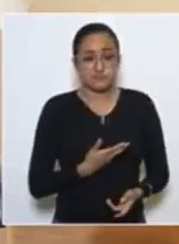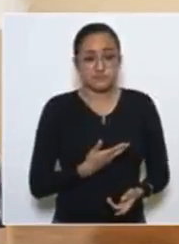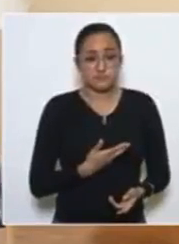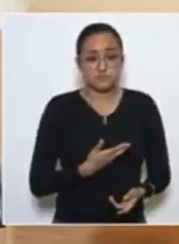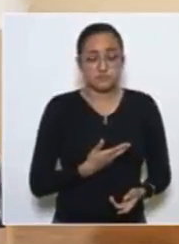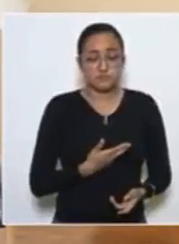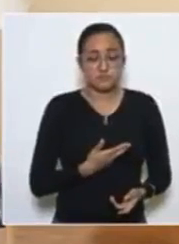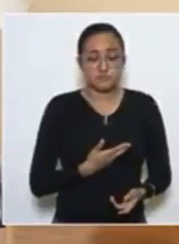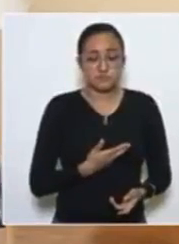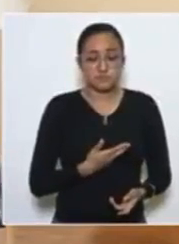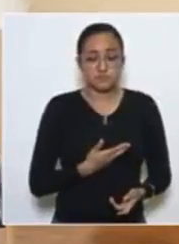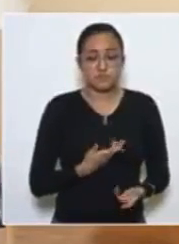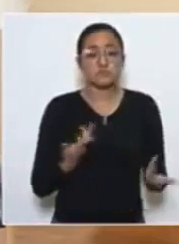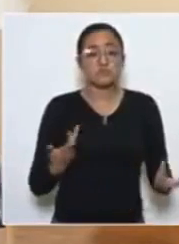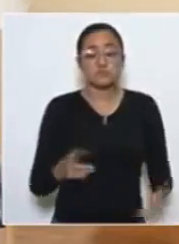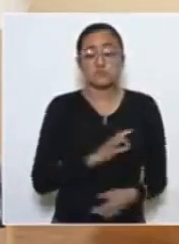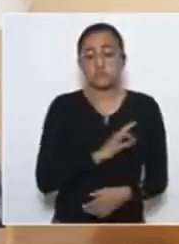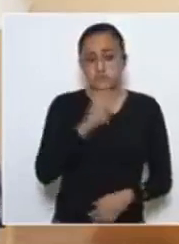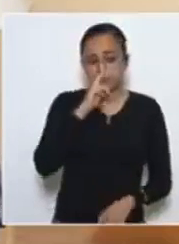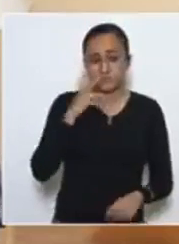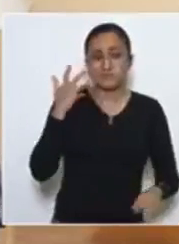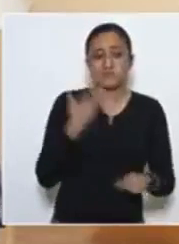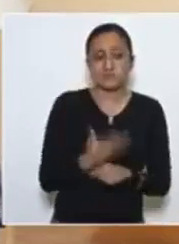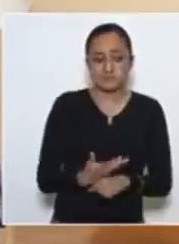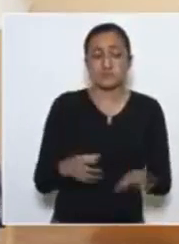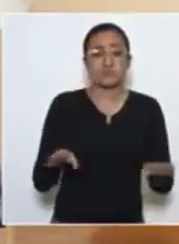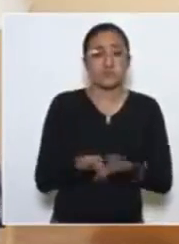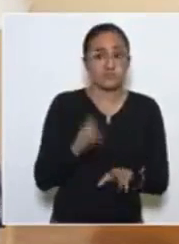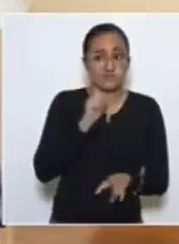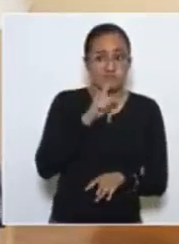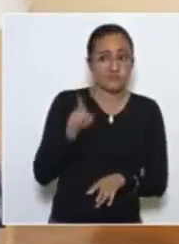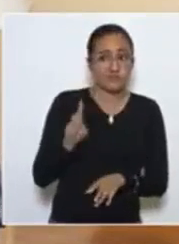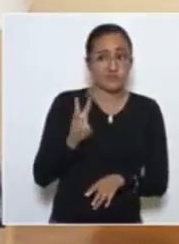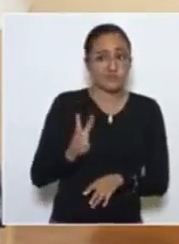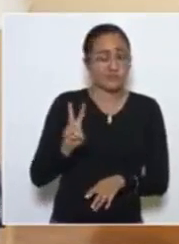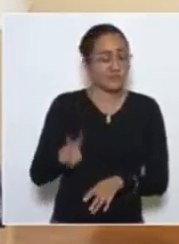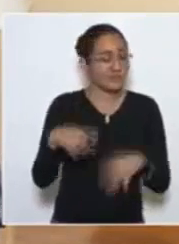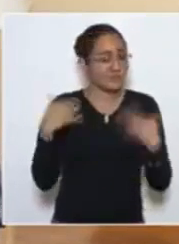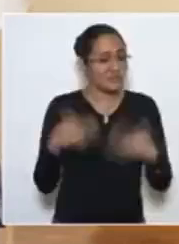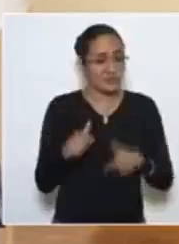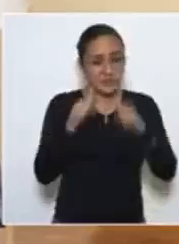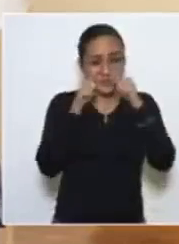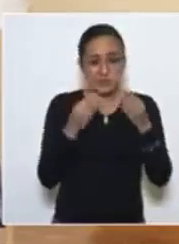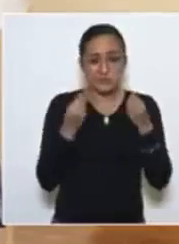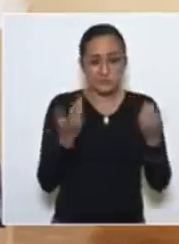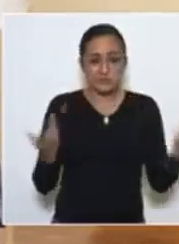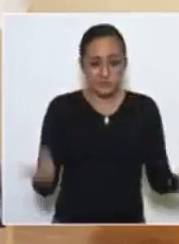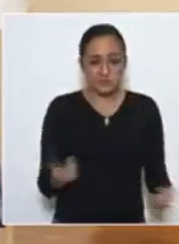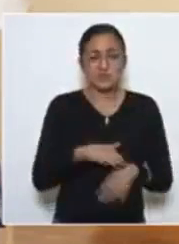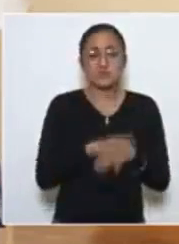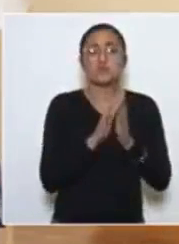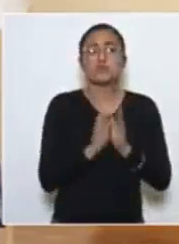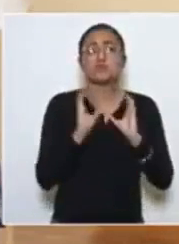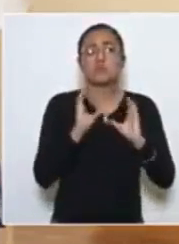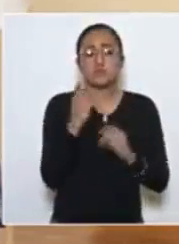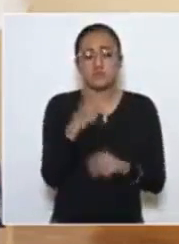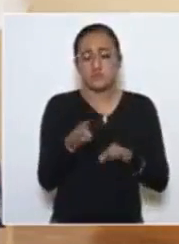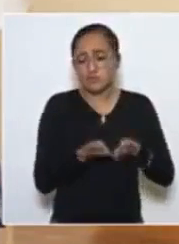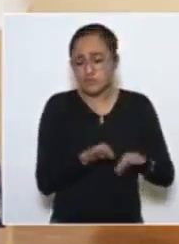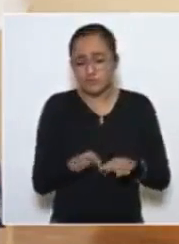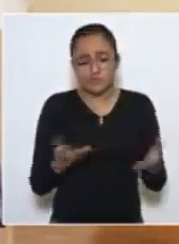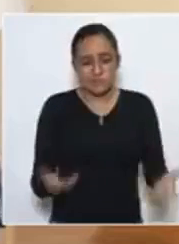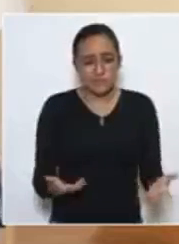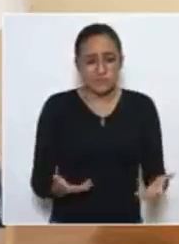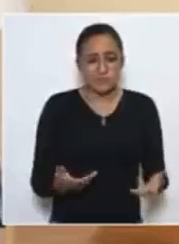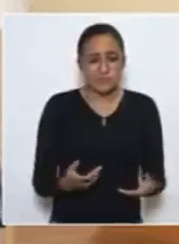tan socialmente responsables como la Volkswagen. Entonces, los llamo a la reflexión. Cuiden su trabajo.